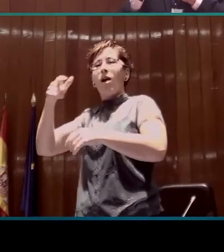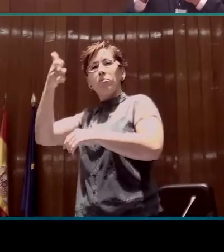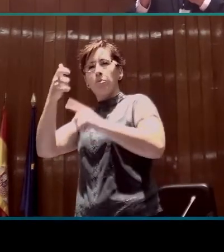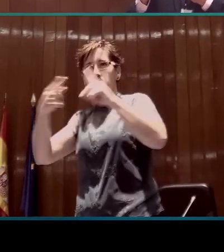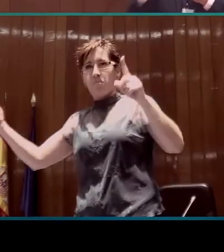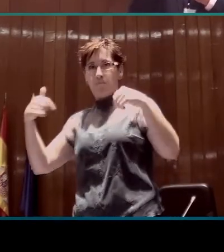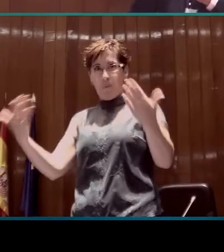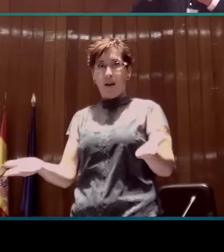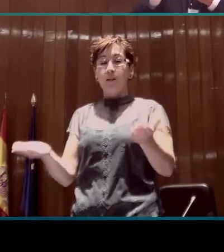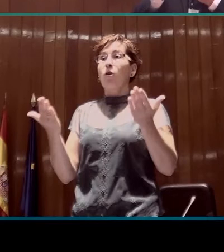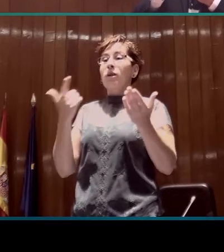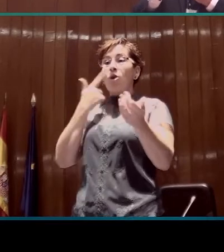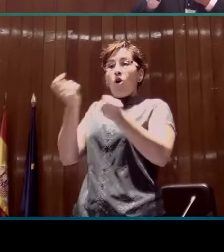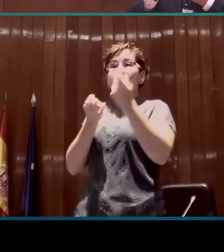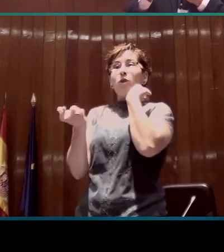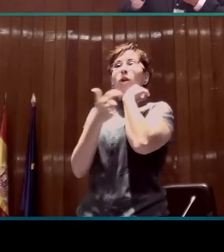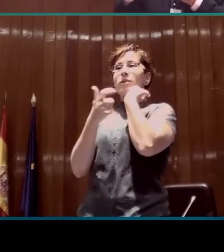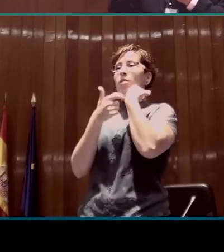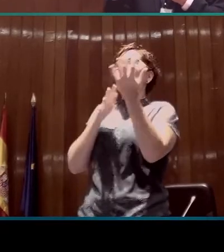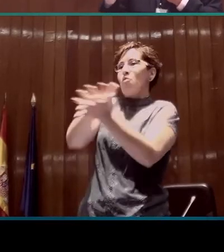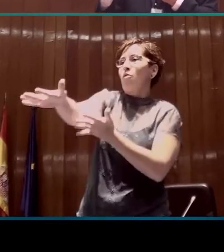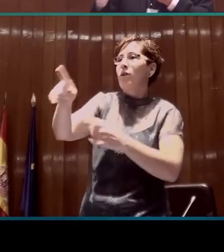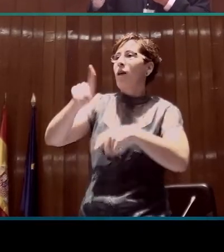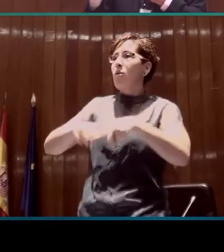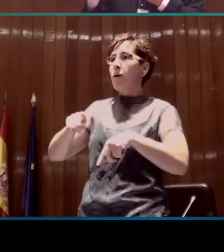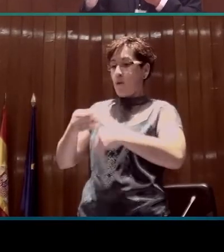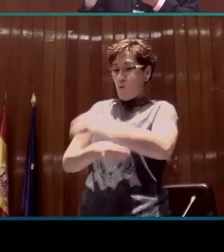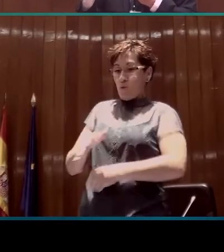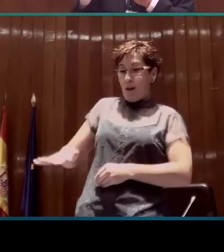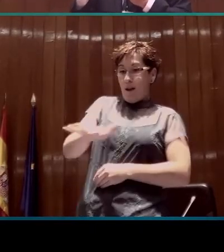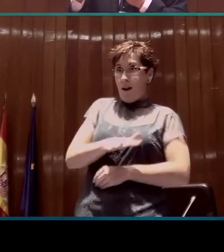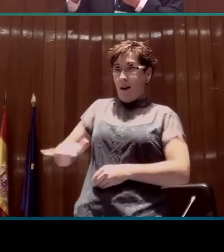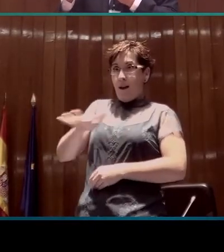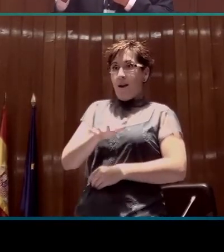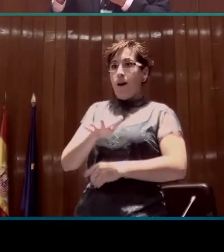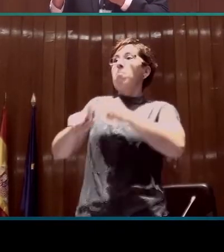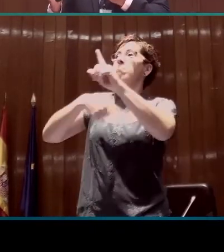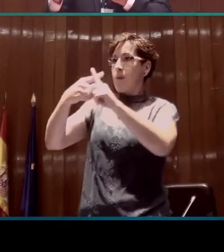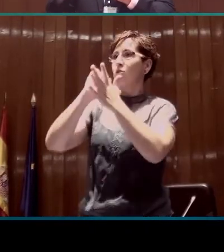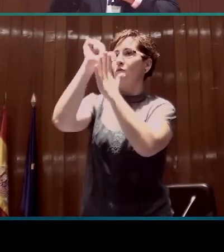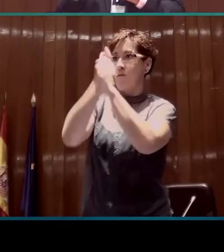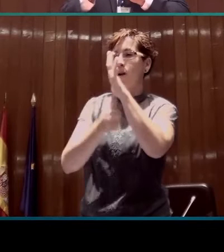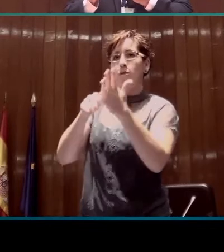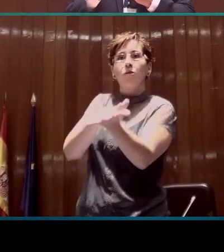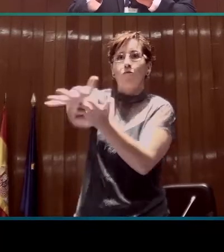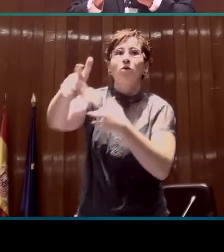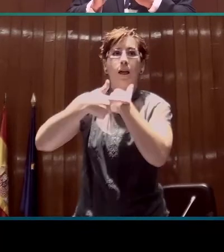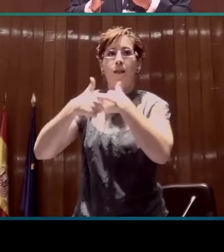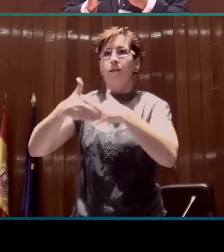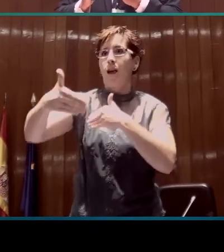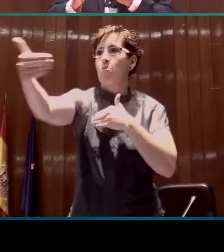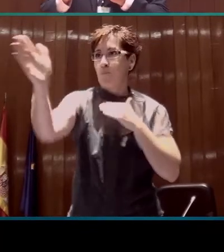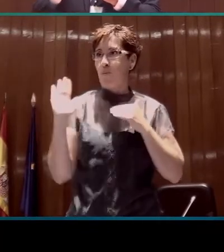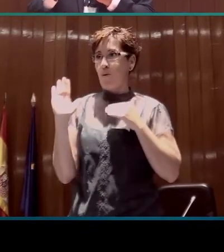curso temporal, tenemos efectos de la localización y efectos de la configuración de la mano que ocurren en